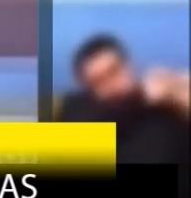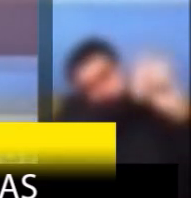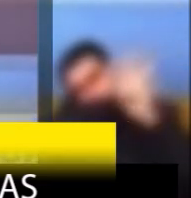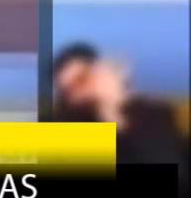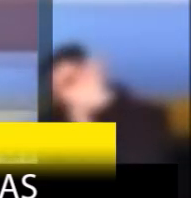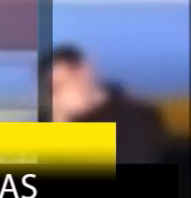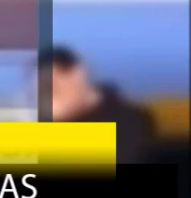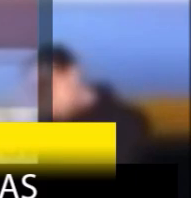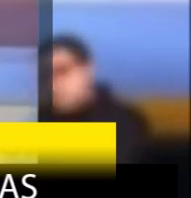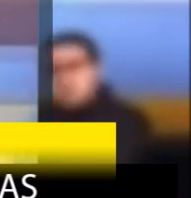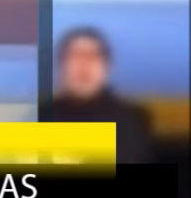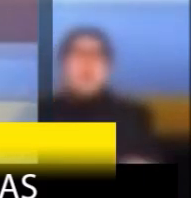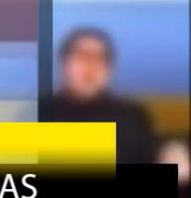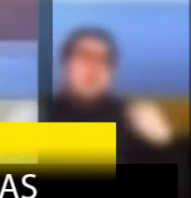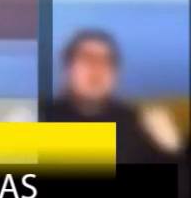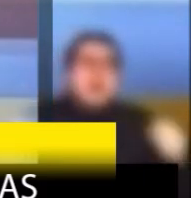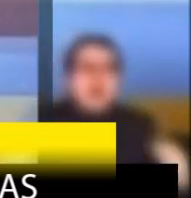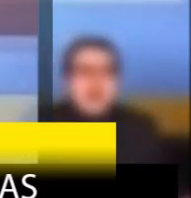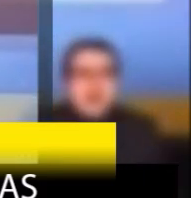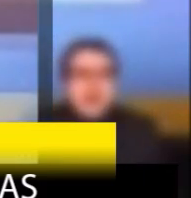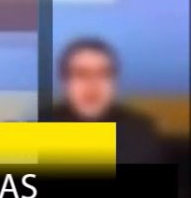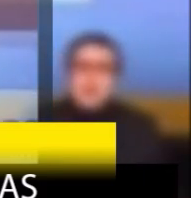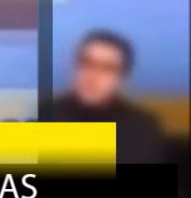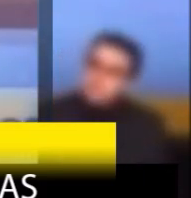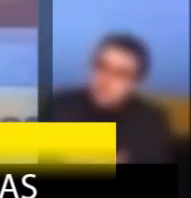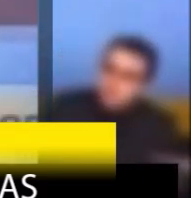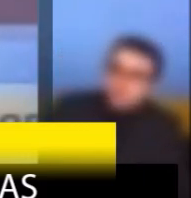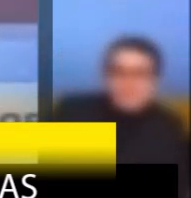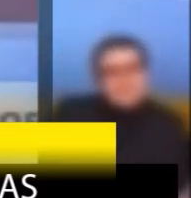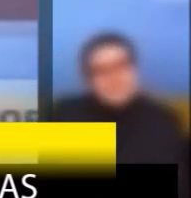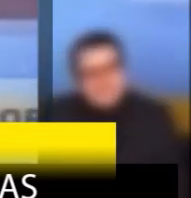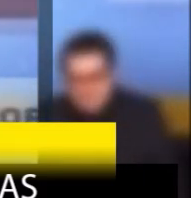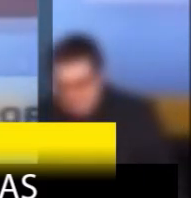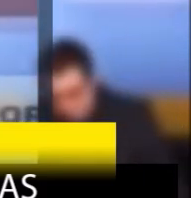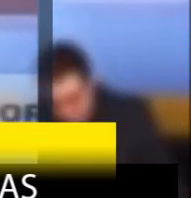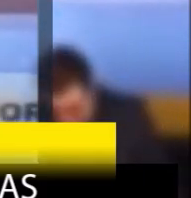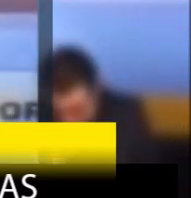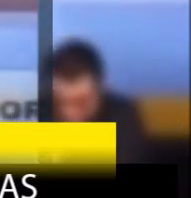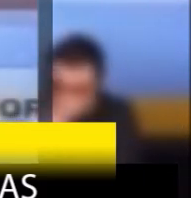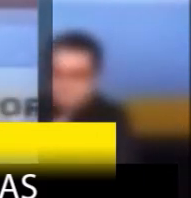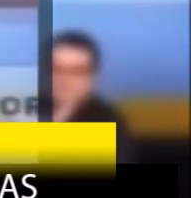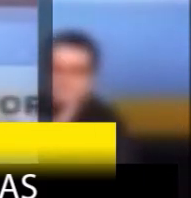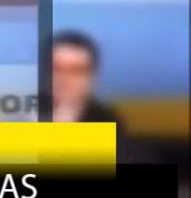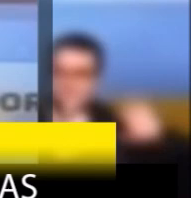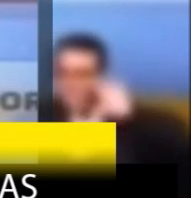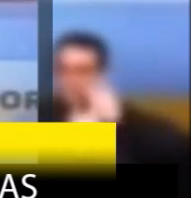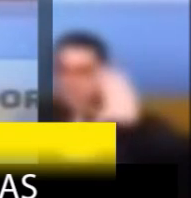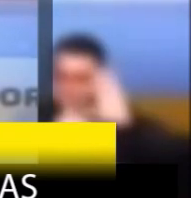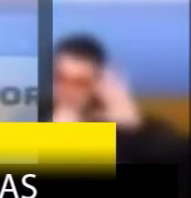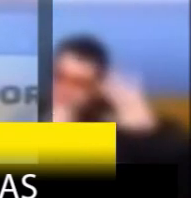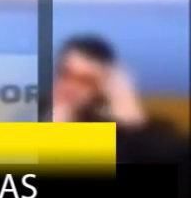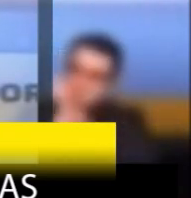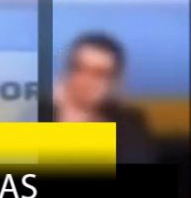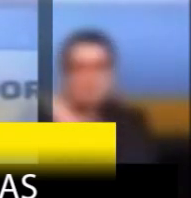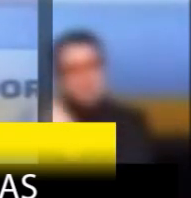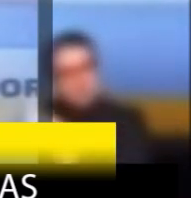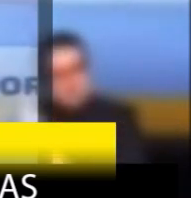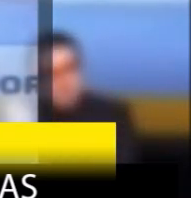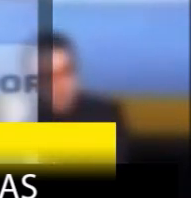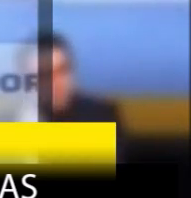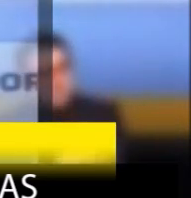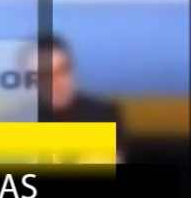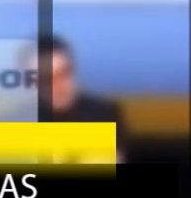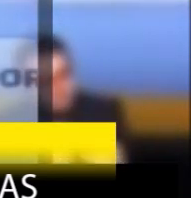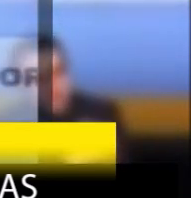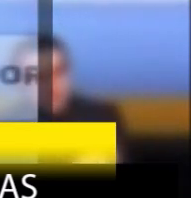Casa de Nariño. Y escuchemos un poco de lo que ha dicho respecto de lo que va a ser su reforma laboral. Yo a veces